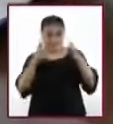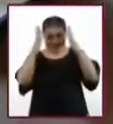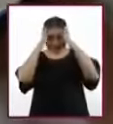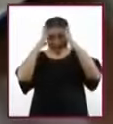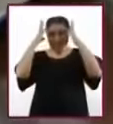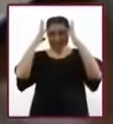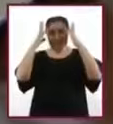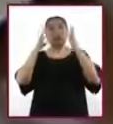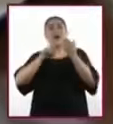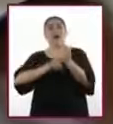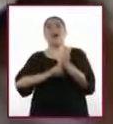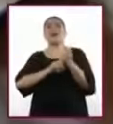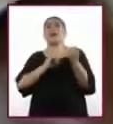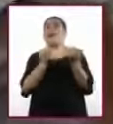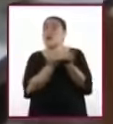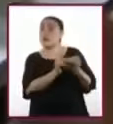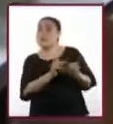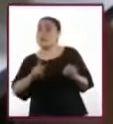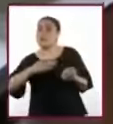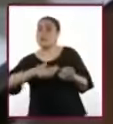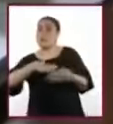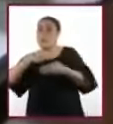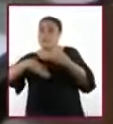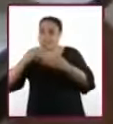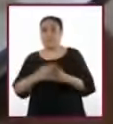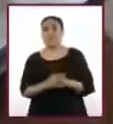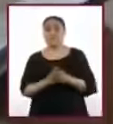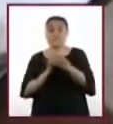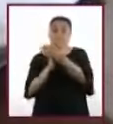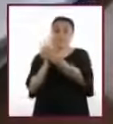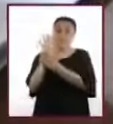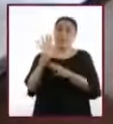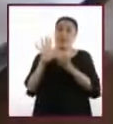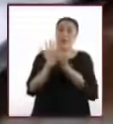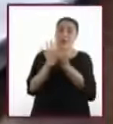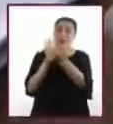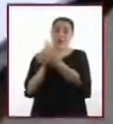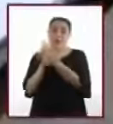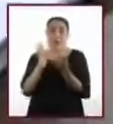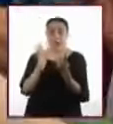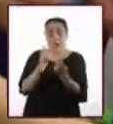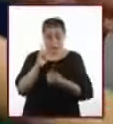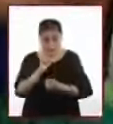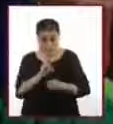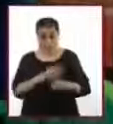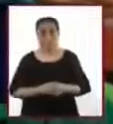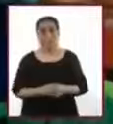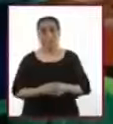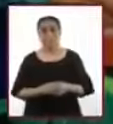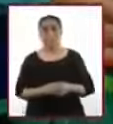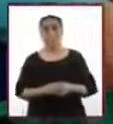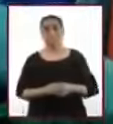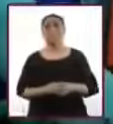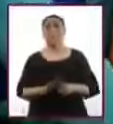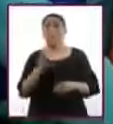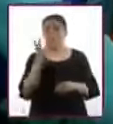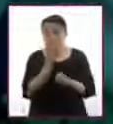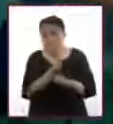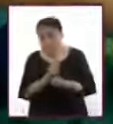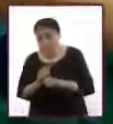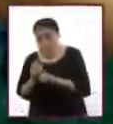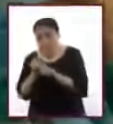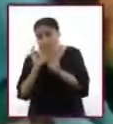forma de la base de un rollo de papel y el cuerpo tiene 2 extremidades. Se elaborará el cuerpo del títere a